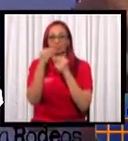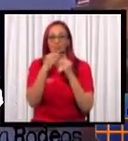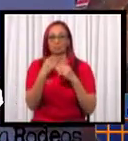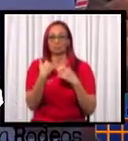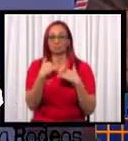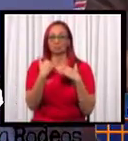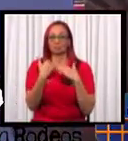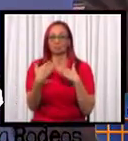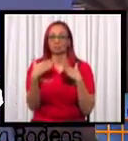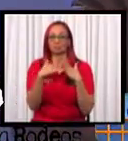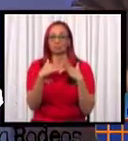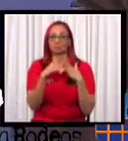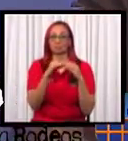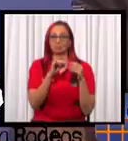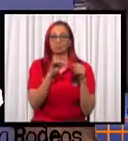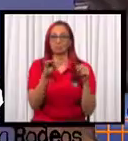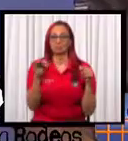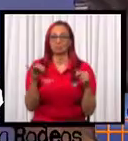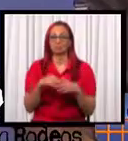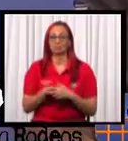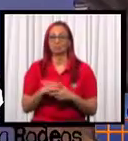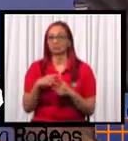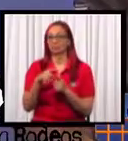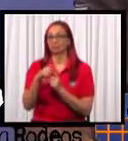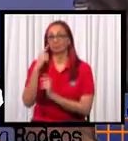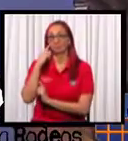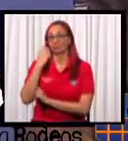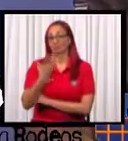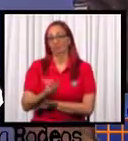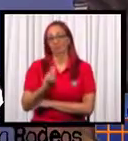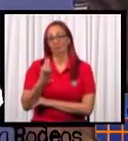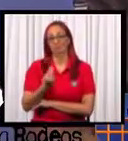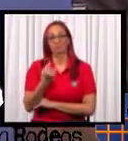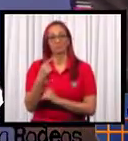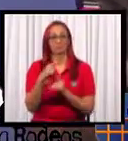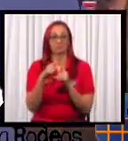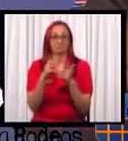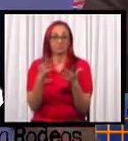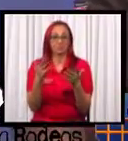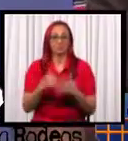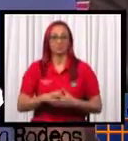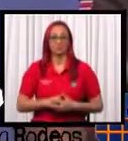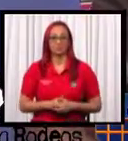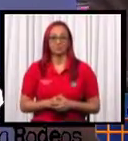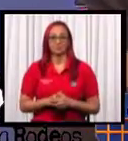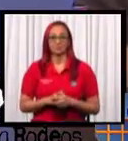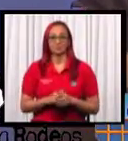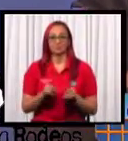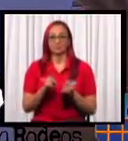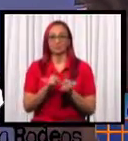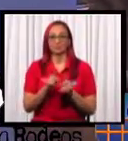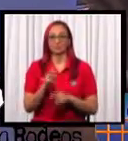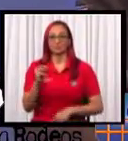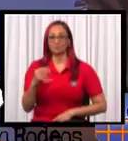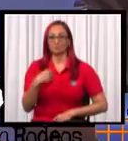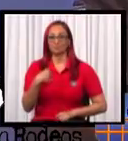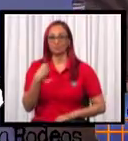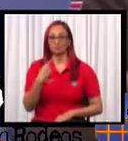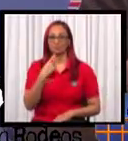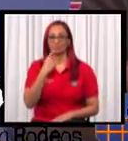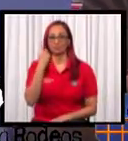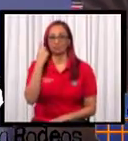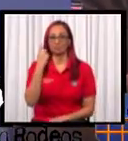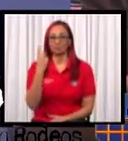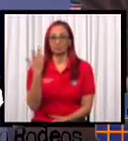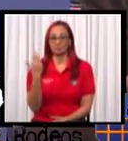a la tierra. Y yo creo que en esto, pues, también pues, don Maynor tiene mucho que decir, claro, porque nosotros